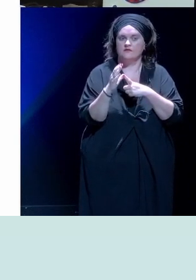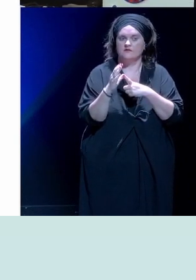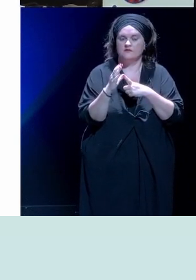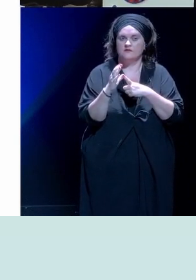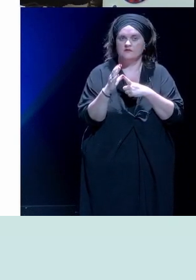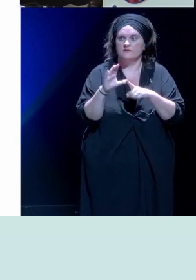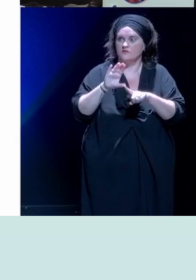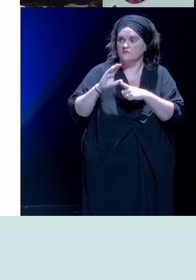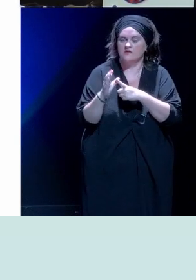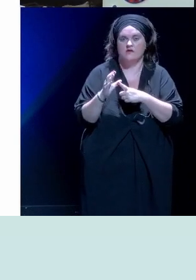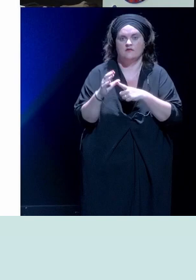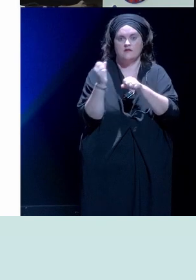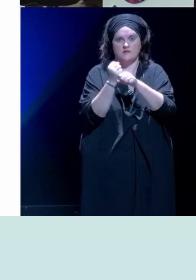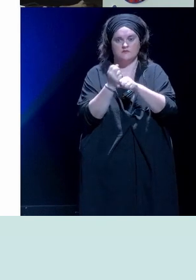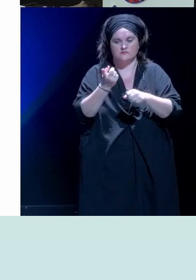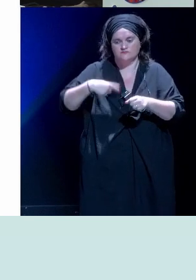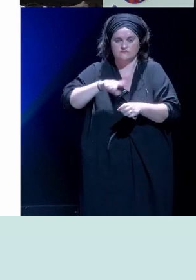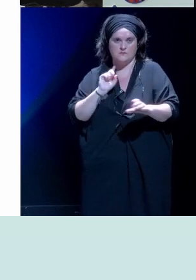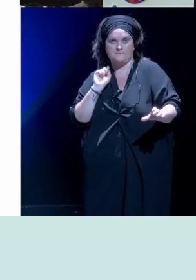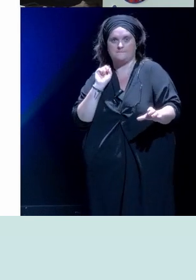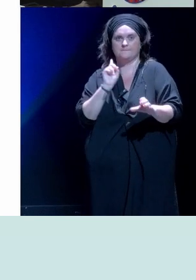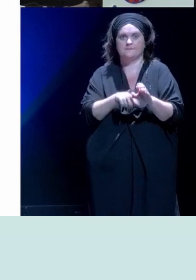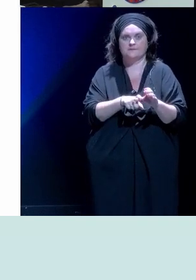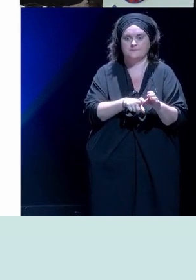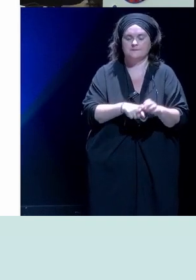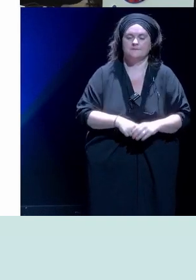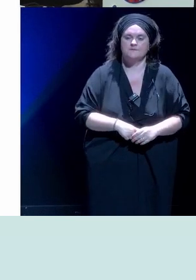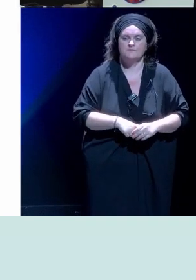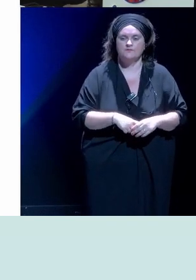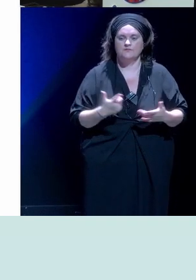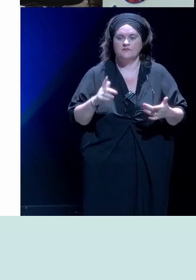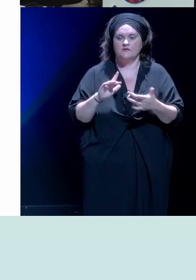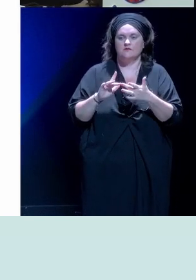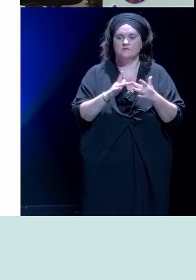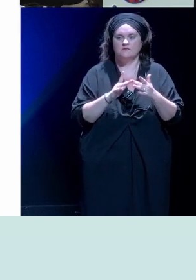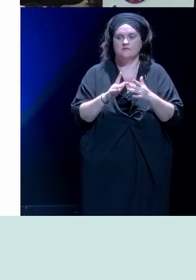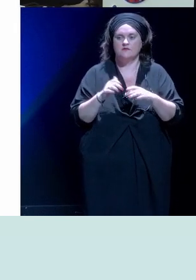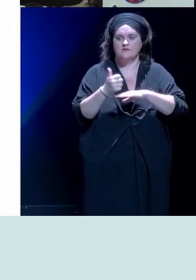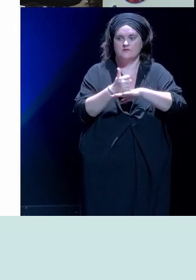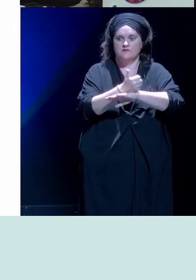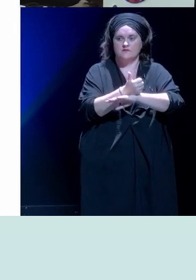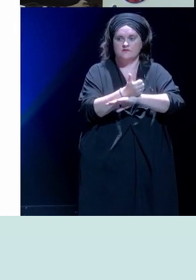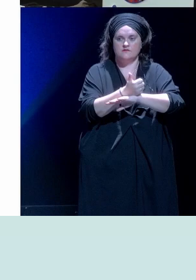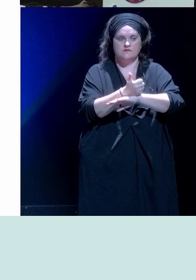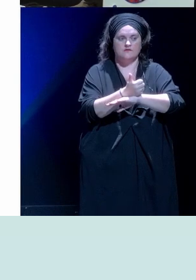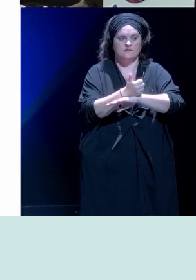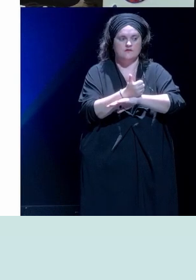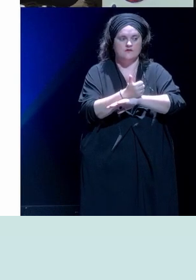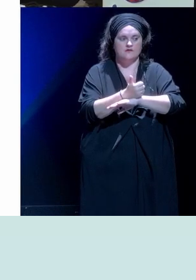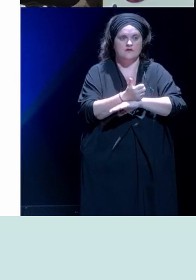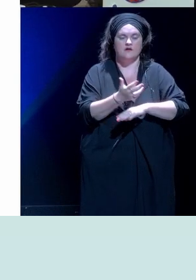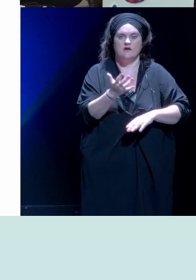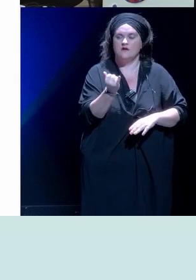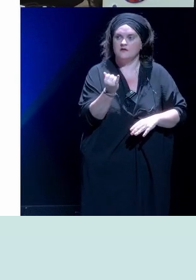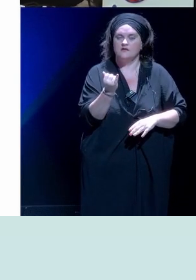por esta comunidad laboral a la que pertenecemos. Perdón. En cuanto al vínculo de ciudadanía, aquí tenemos la